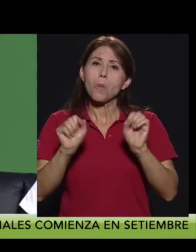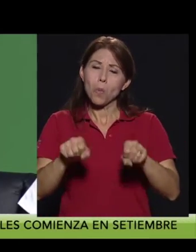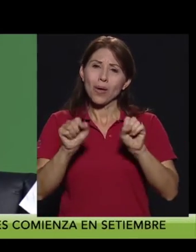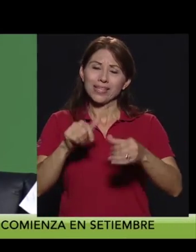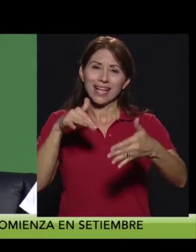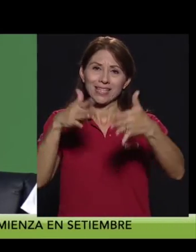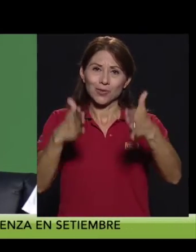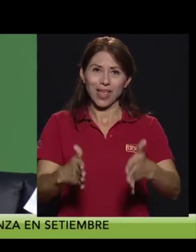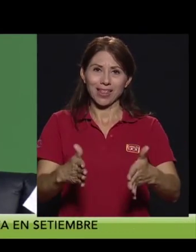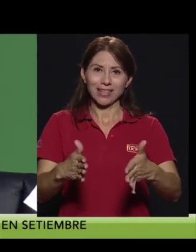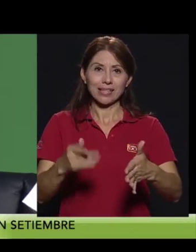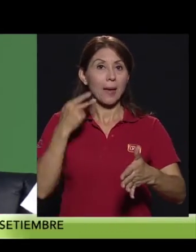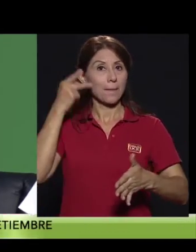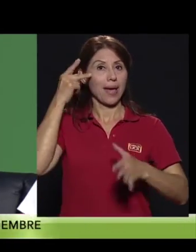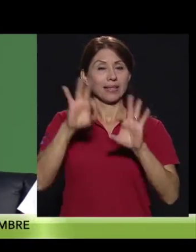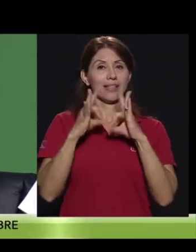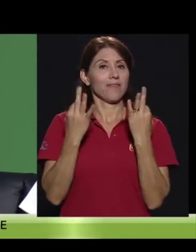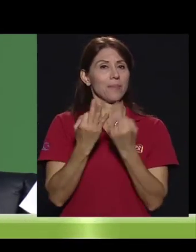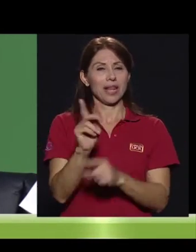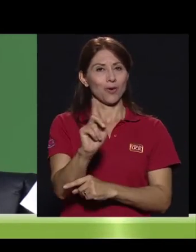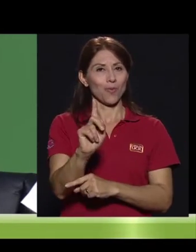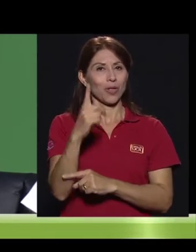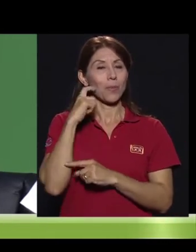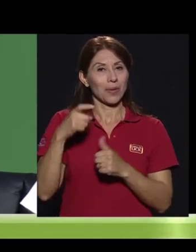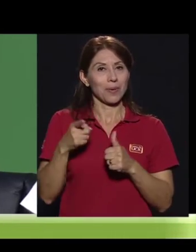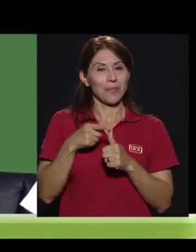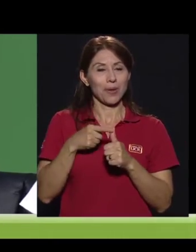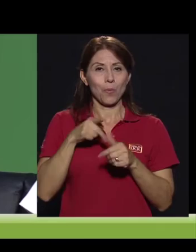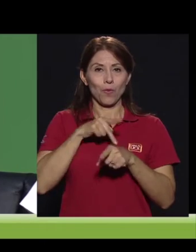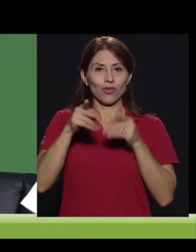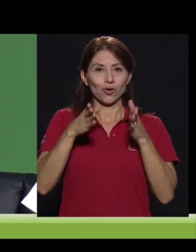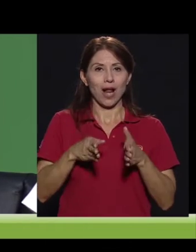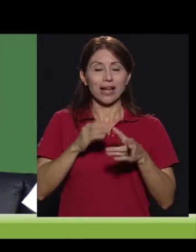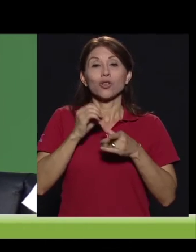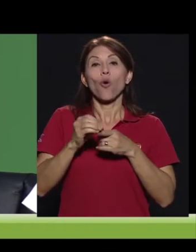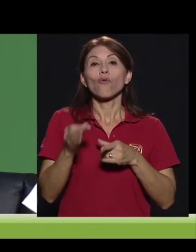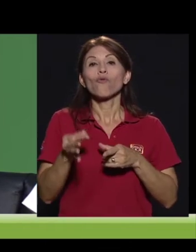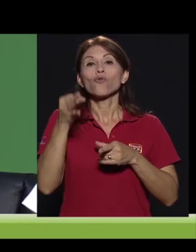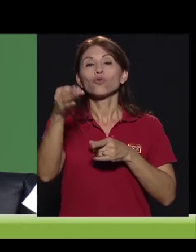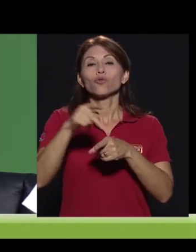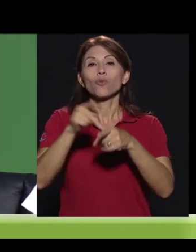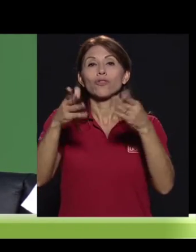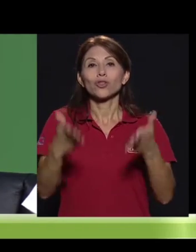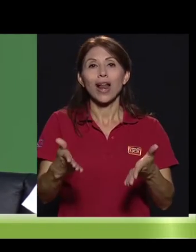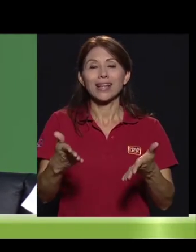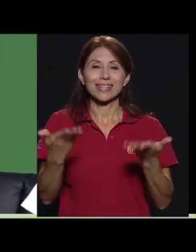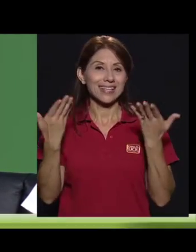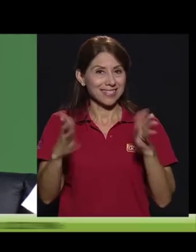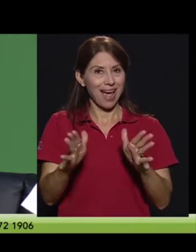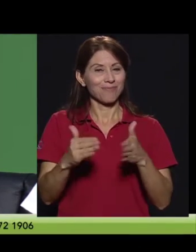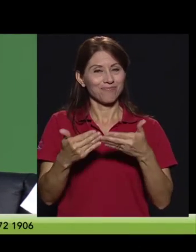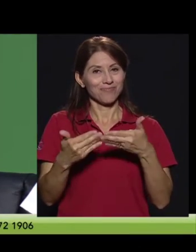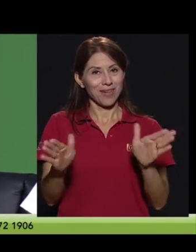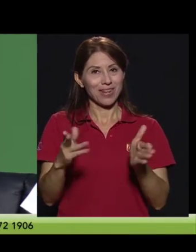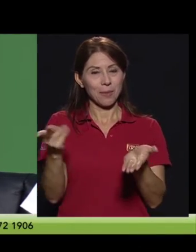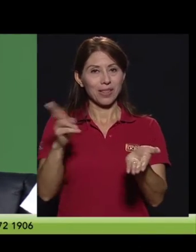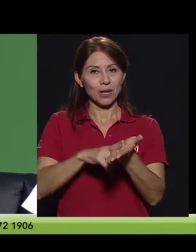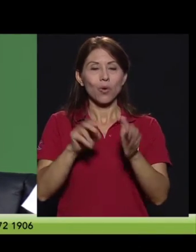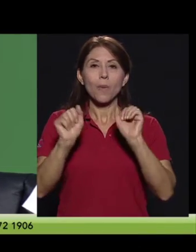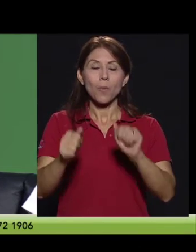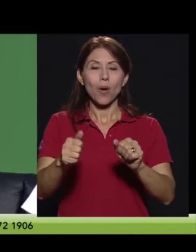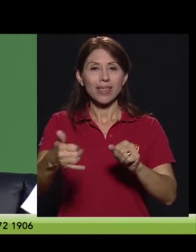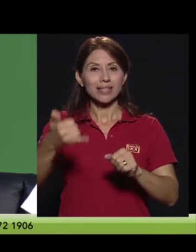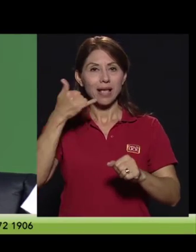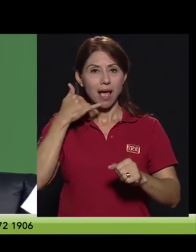familia no, porque es para profesionales, o futuros profesionales, ese ya, la matrícula está abierta, y también con Michelle, pueden